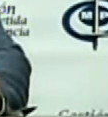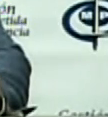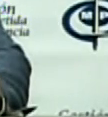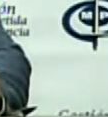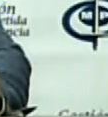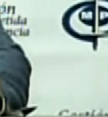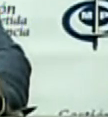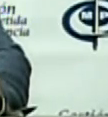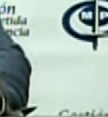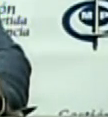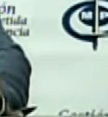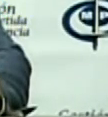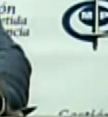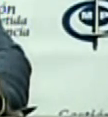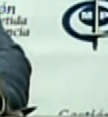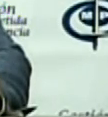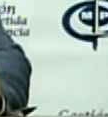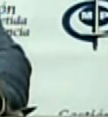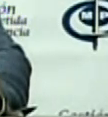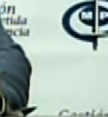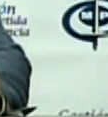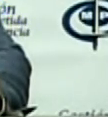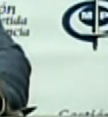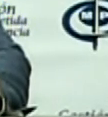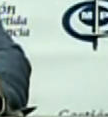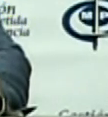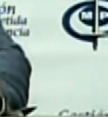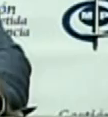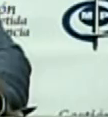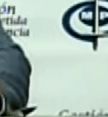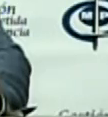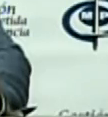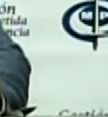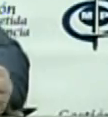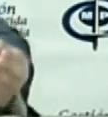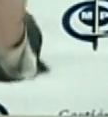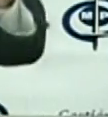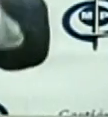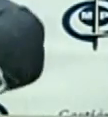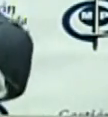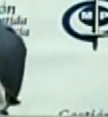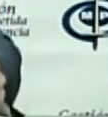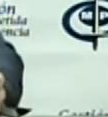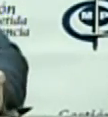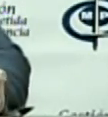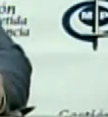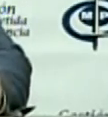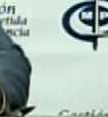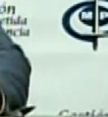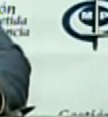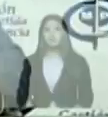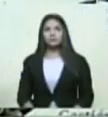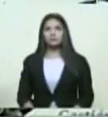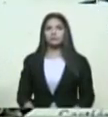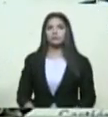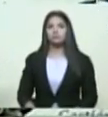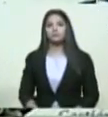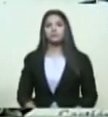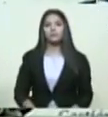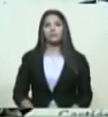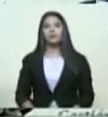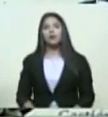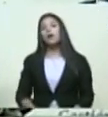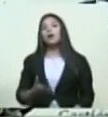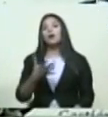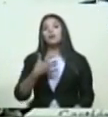por la Justicia, la Verdad y la Reparación de la Asamblea Nacional Constituyente, de la cual la Fiscalía General de la República